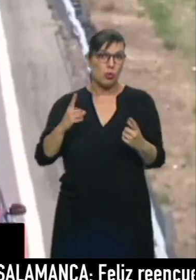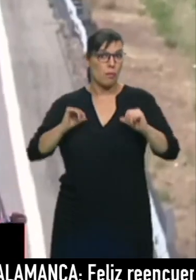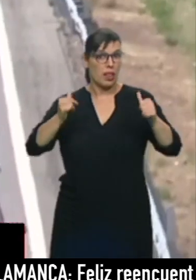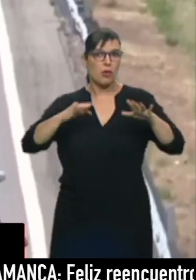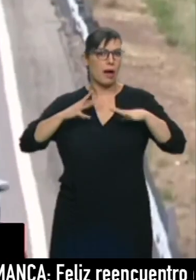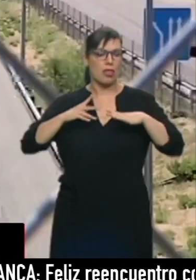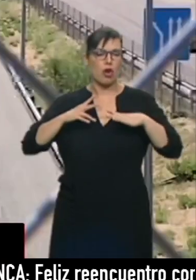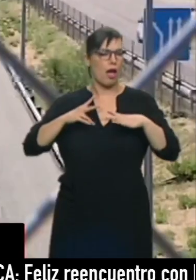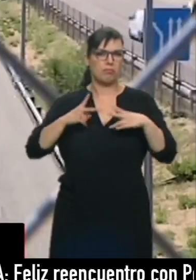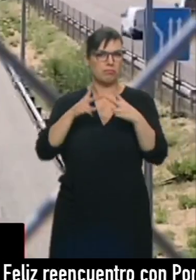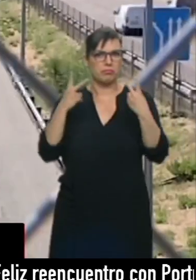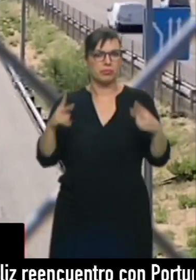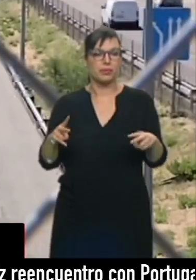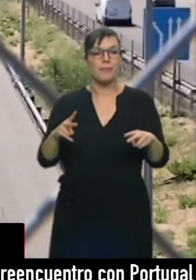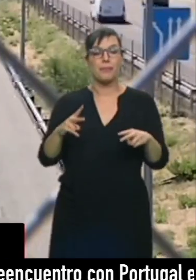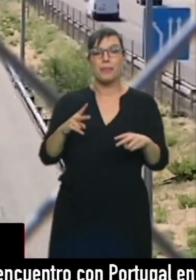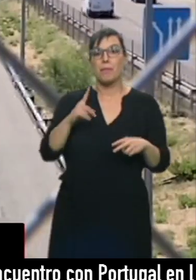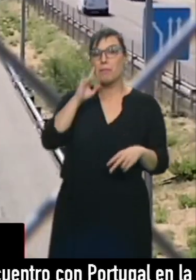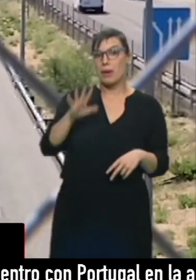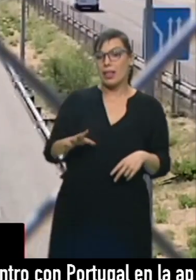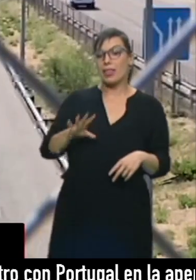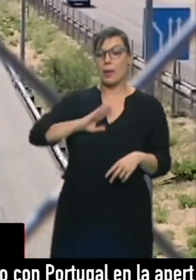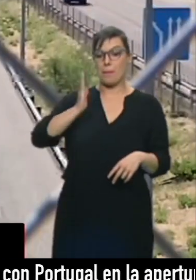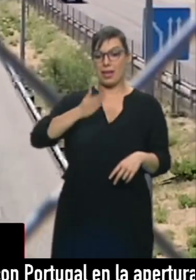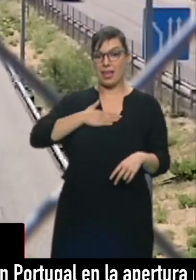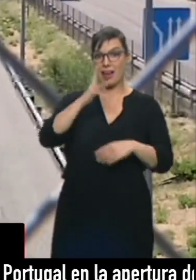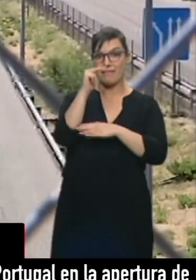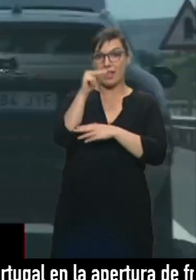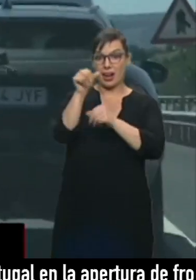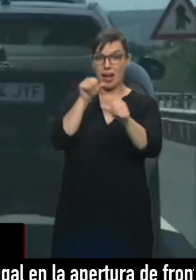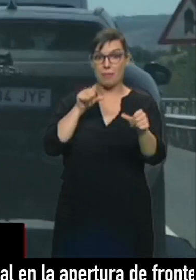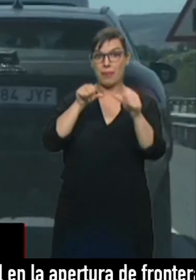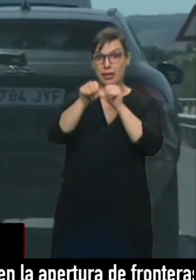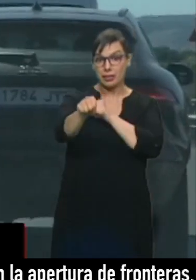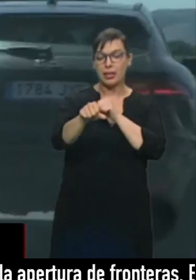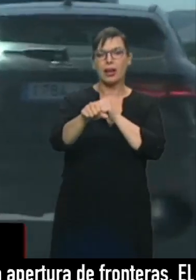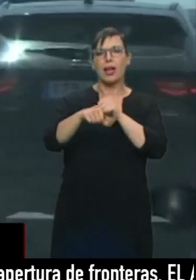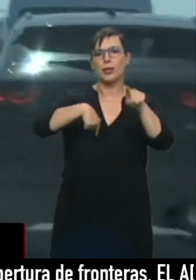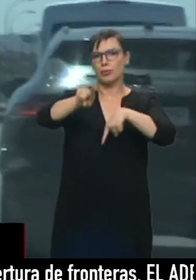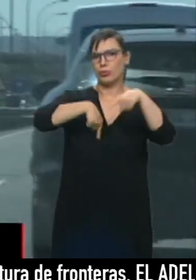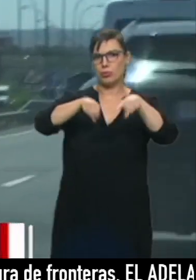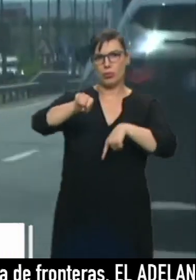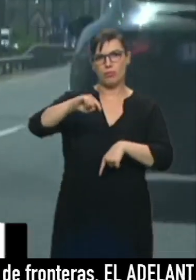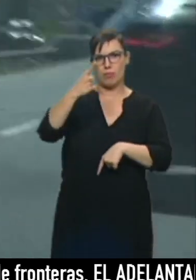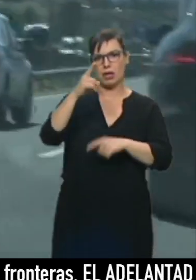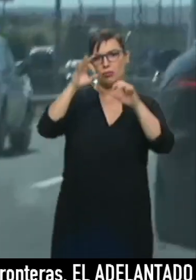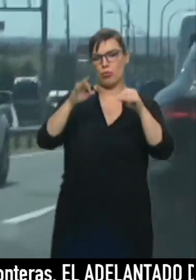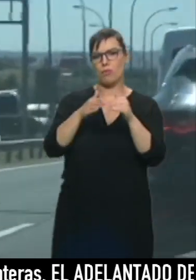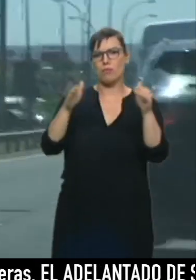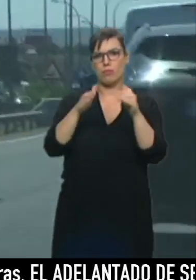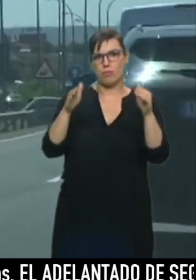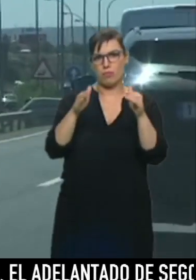vacaciones. Cuando más movimiento se espera es a partir de mañana viernes, cuando arranca la primera operación salida del verano.